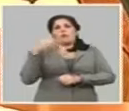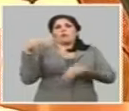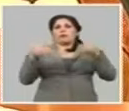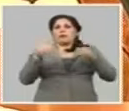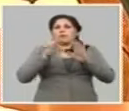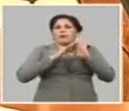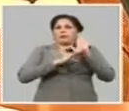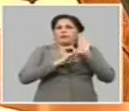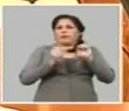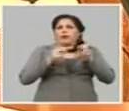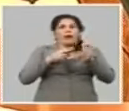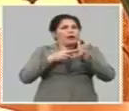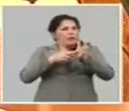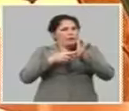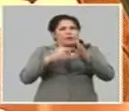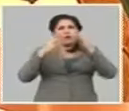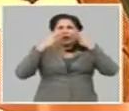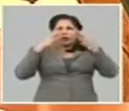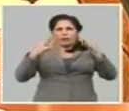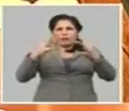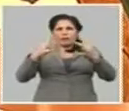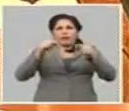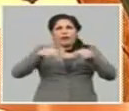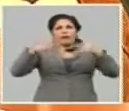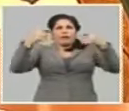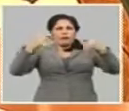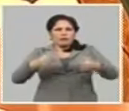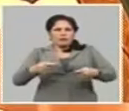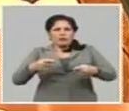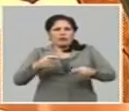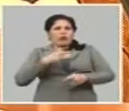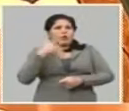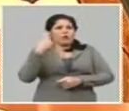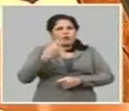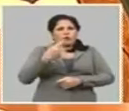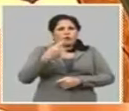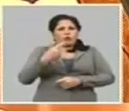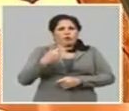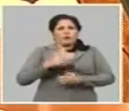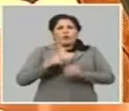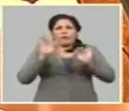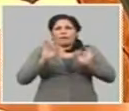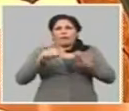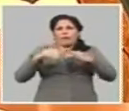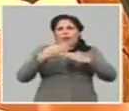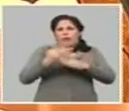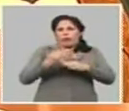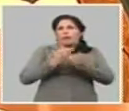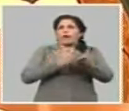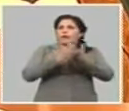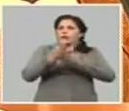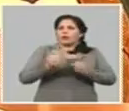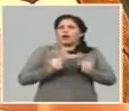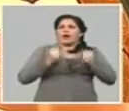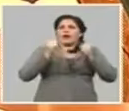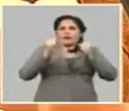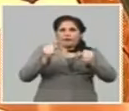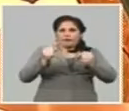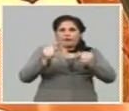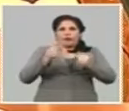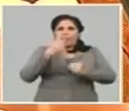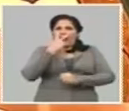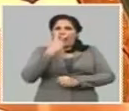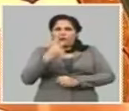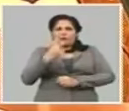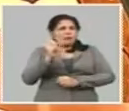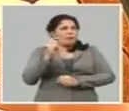dudas son recomendaciones muy importantes hay decisiones que se han ido tomando a lo largo de estos días para seguir reforzando la atención pero